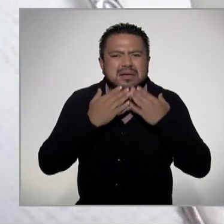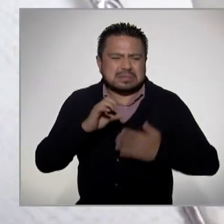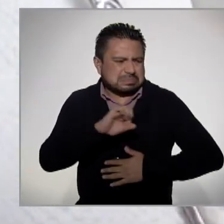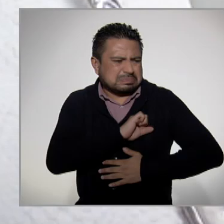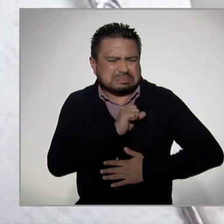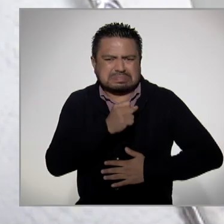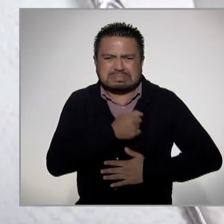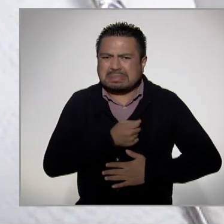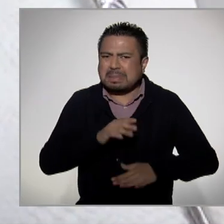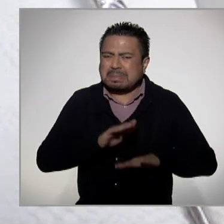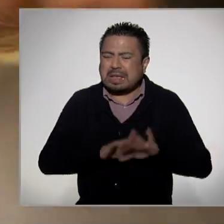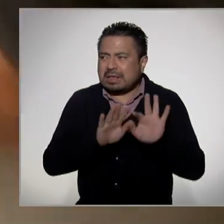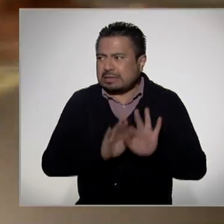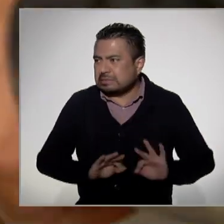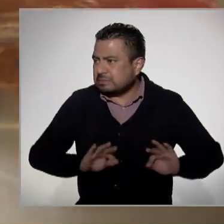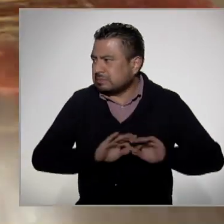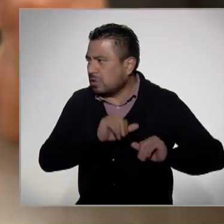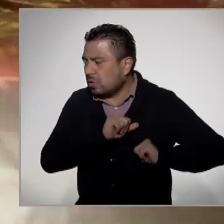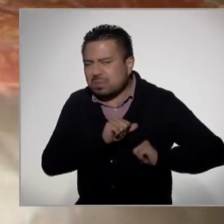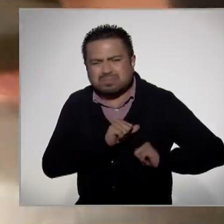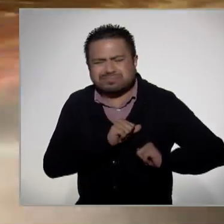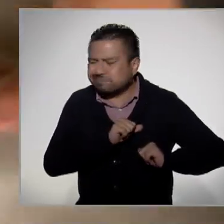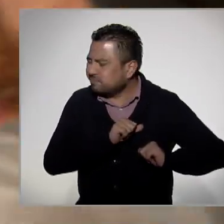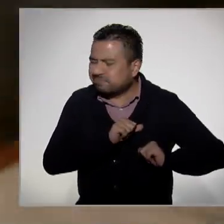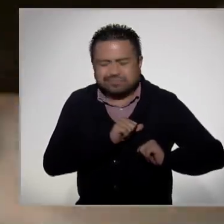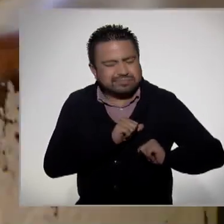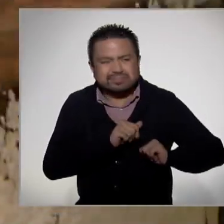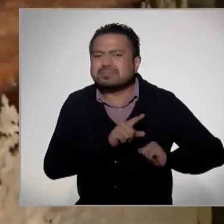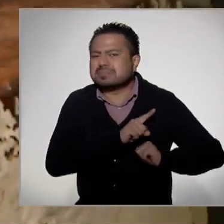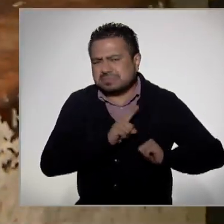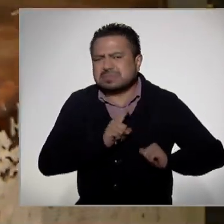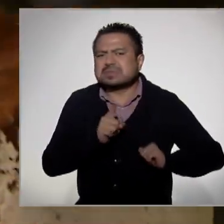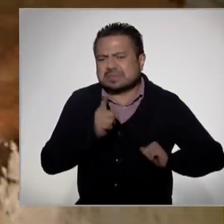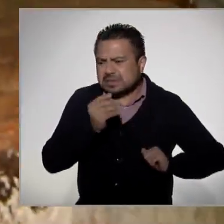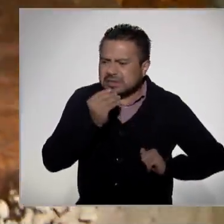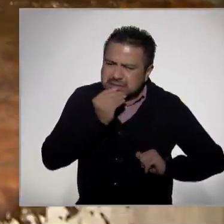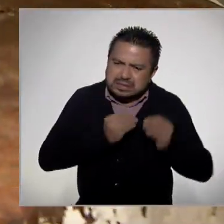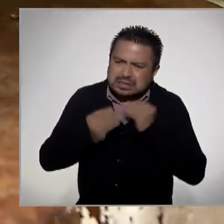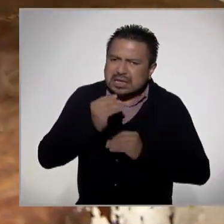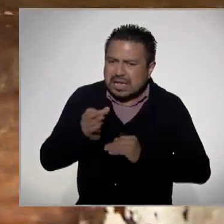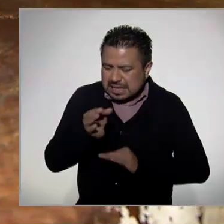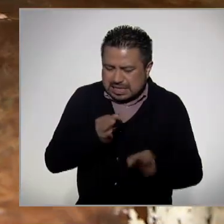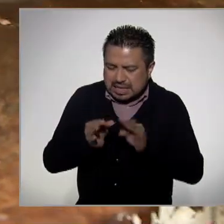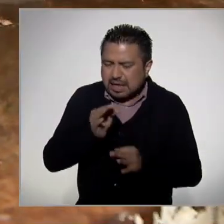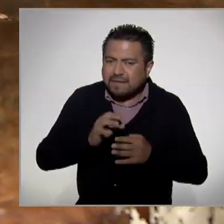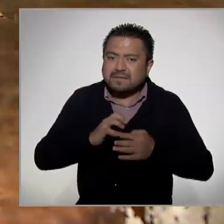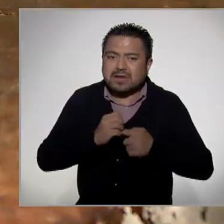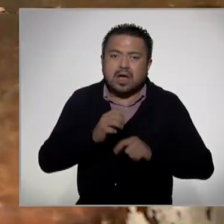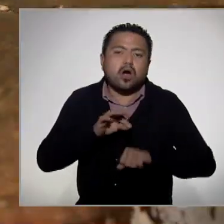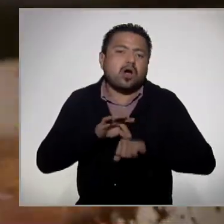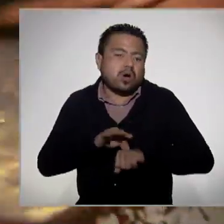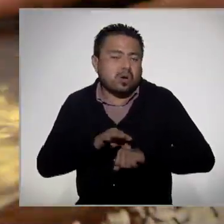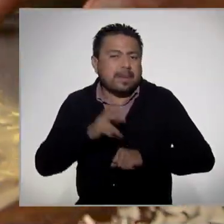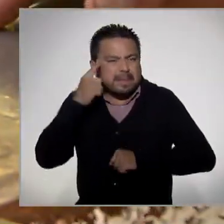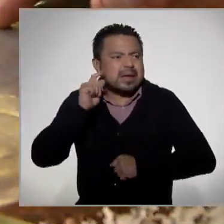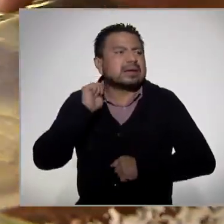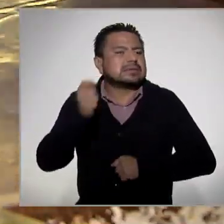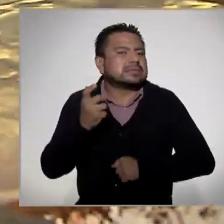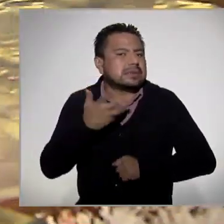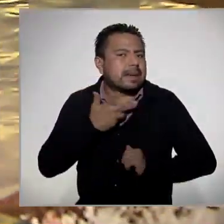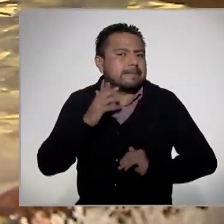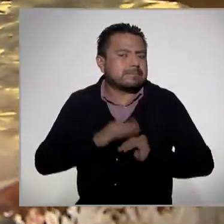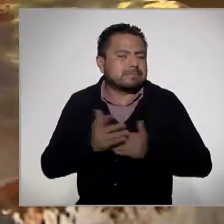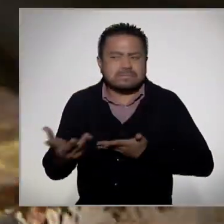manera significativa es importante consumir los granos del frijol o la carne para tener un aporte